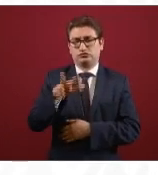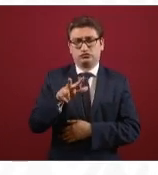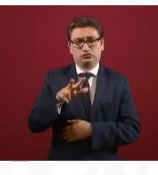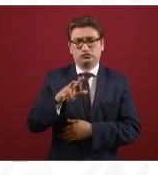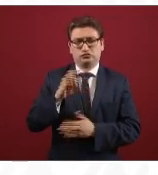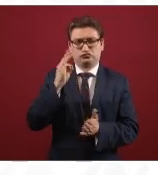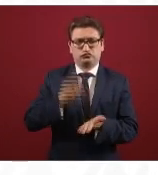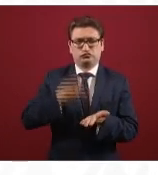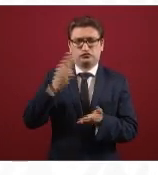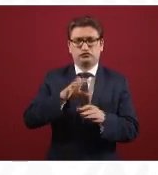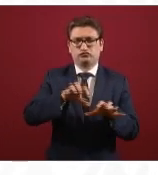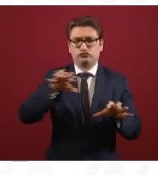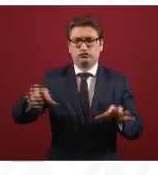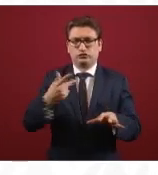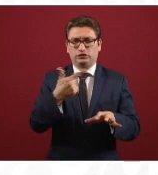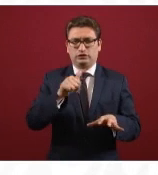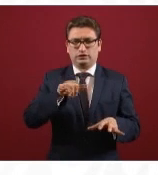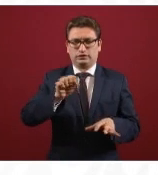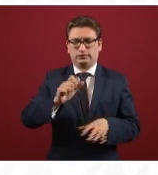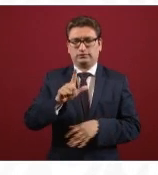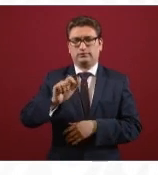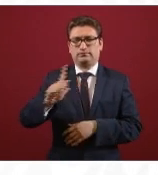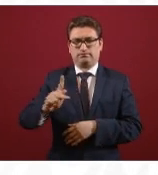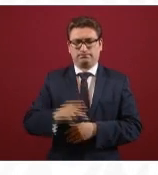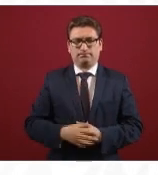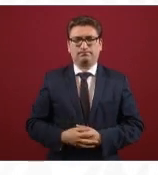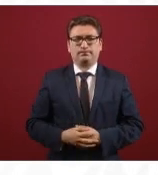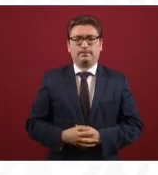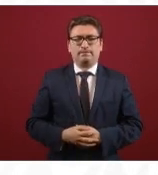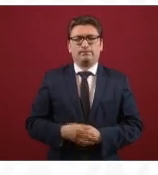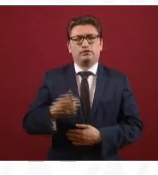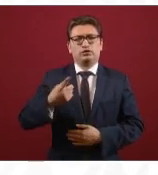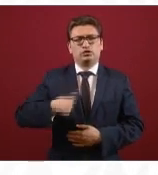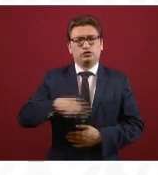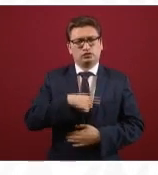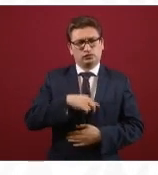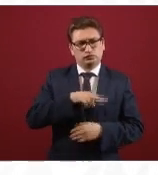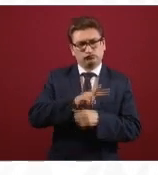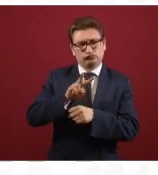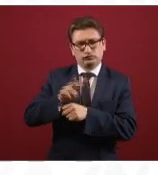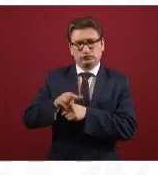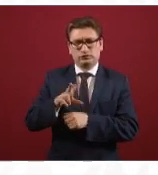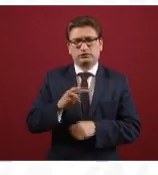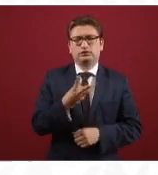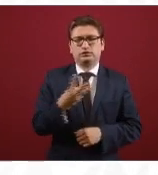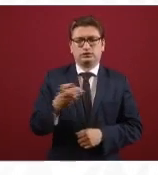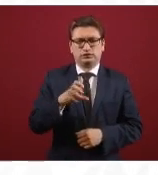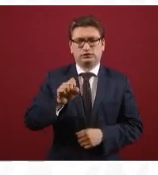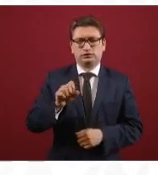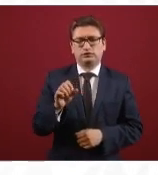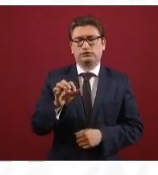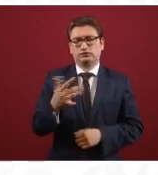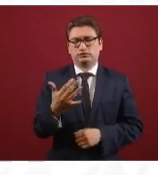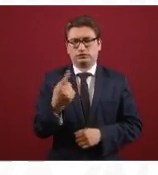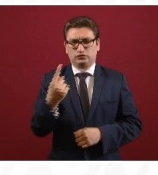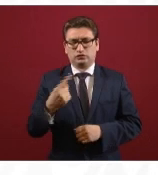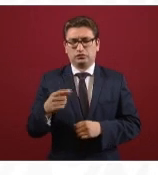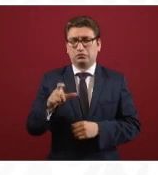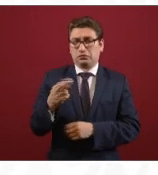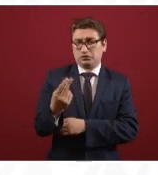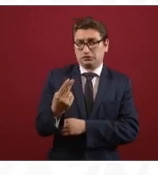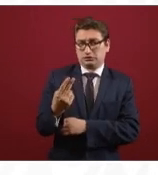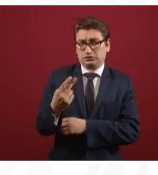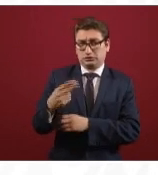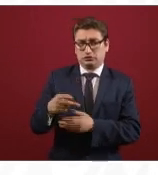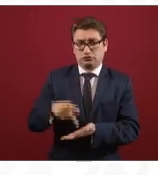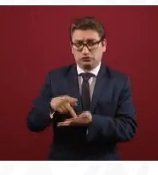estaciones de venta de gas lp verificamos 351 básculas 25 fueron inmovilizadas